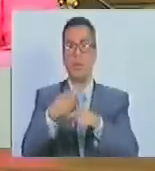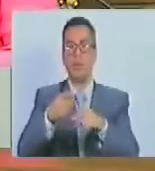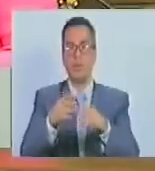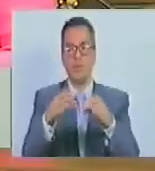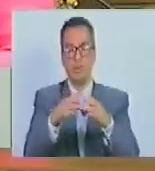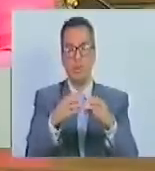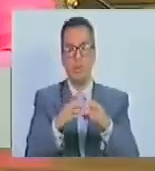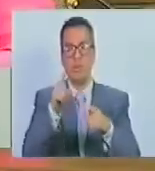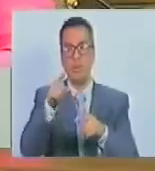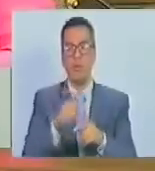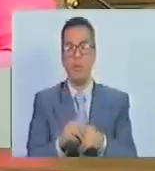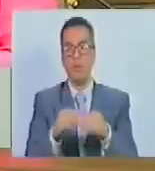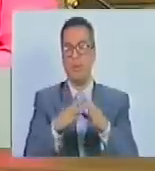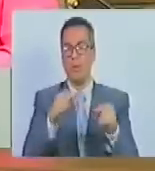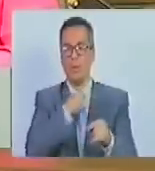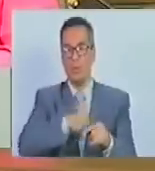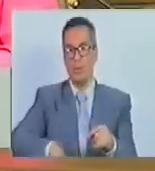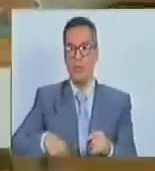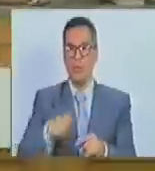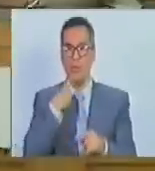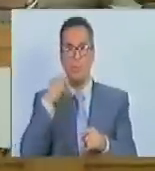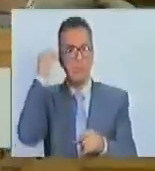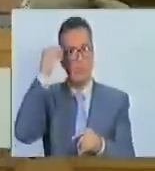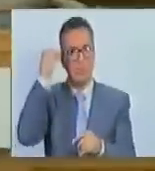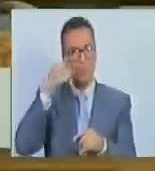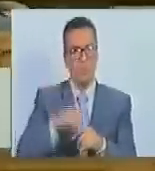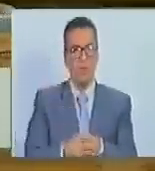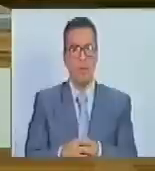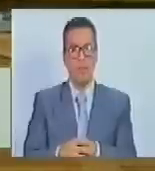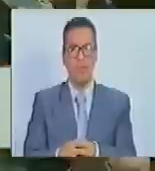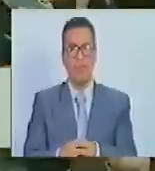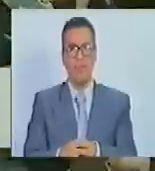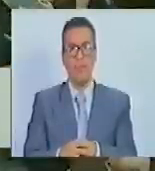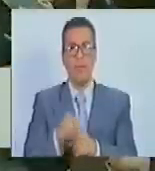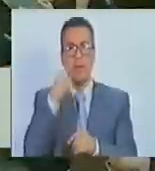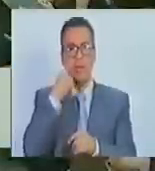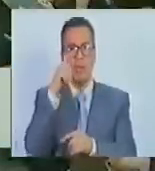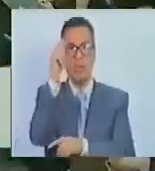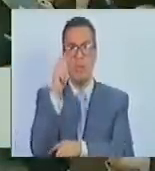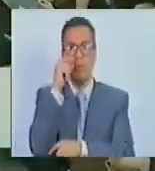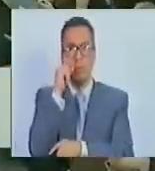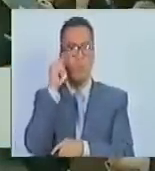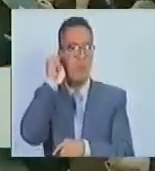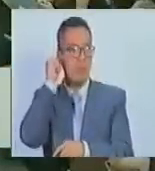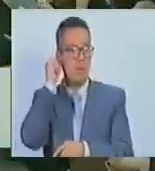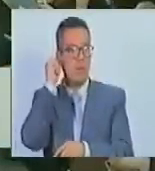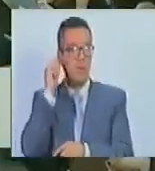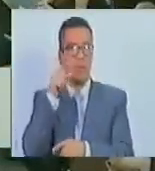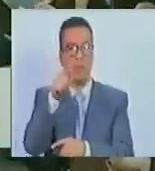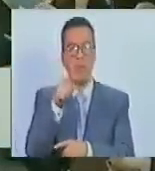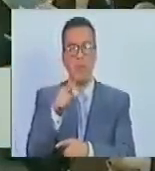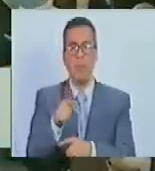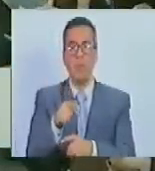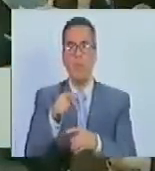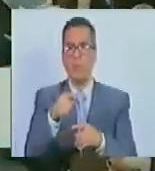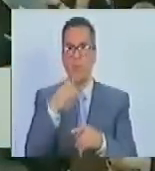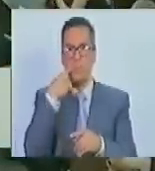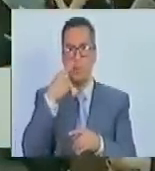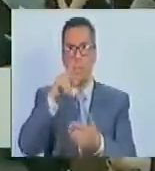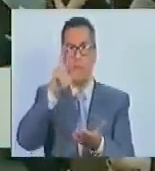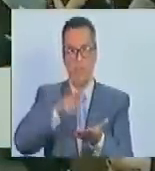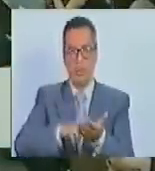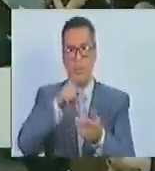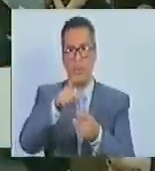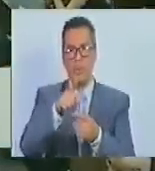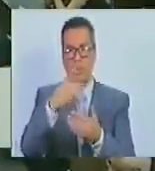sesión. Es todo, ciudadano presidente. En consideración, las honorables diputadas y los honorables diputados que estén a favor de